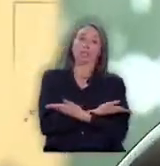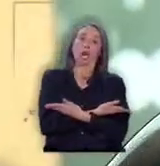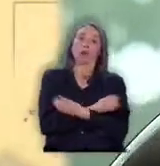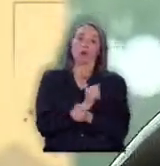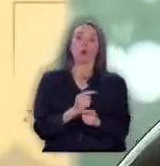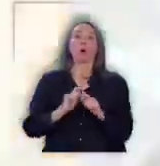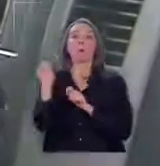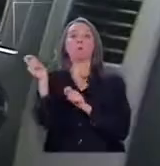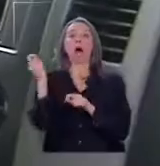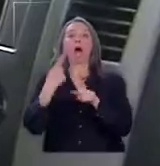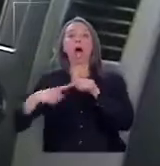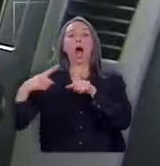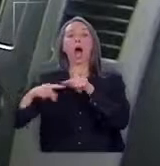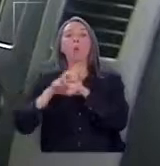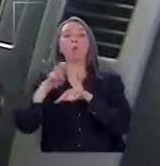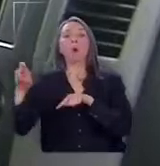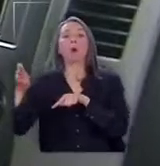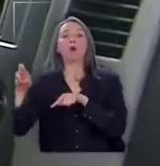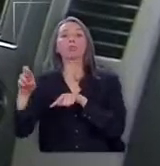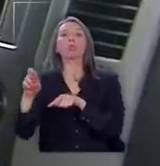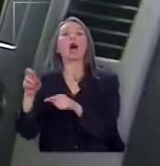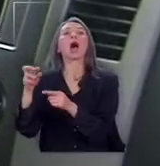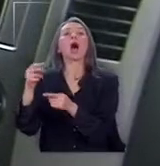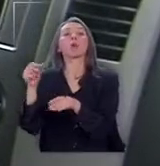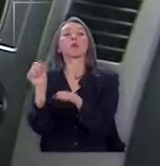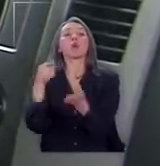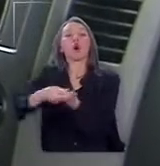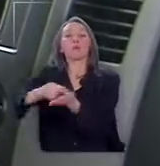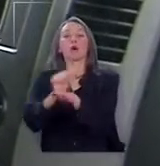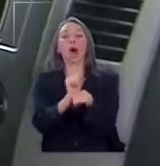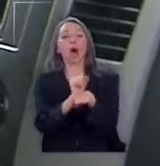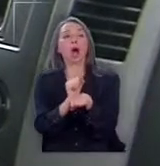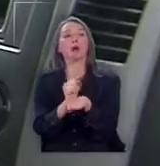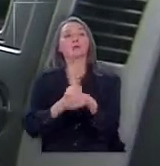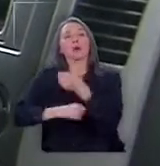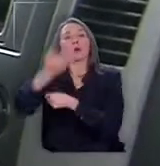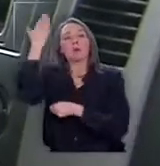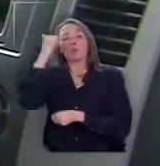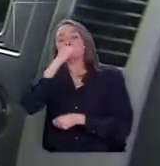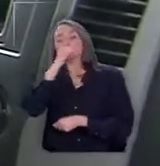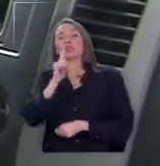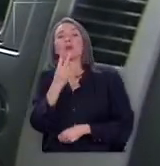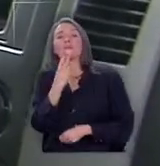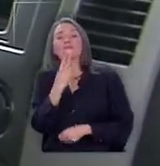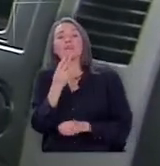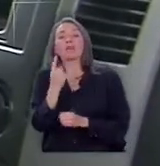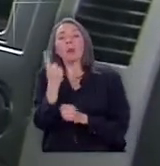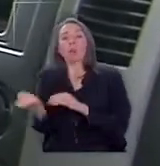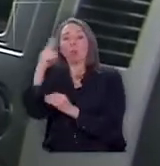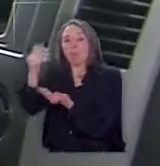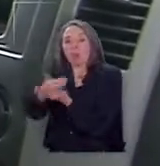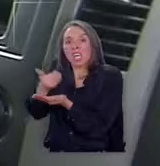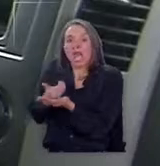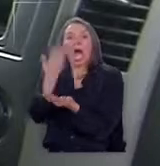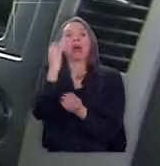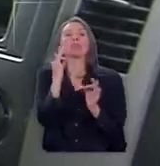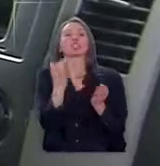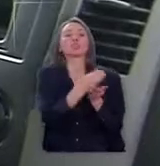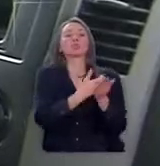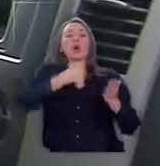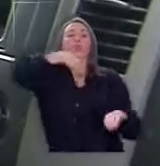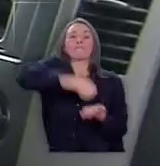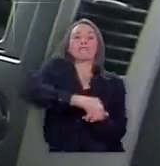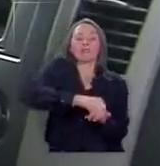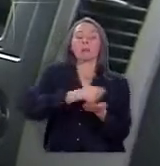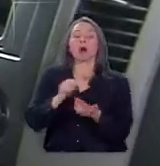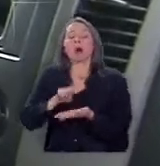su furgón años que no me veía así viviendo el día a día eh no duermo pensando que si voy a poder